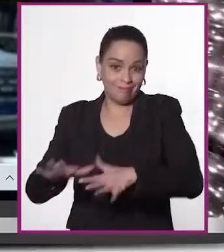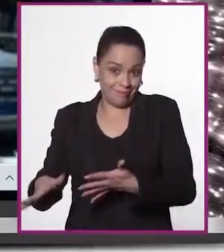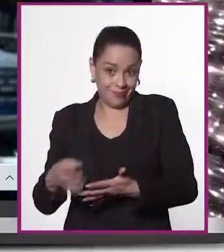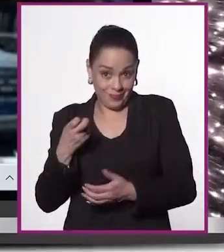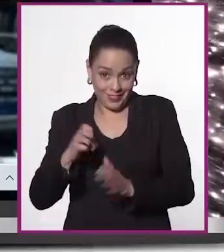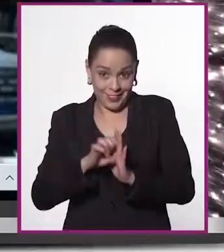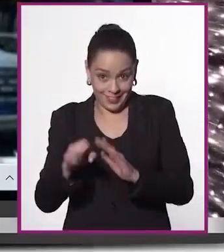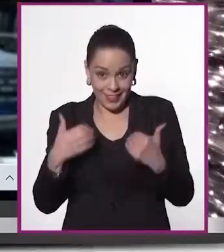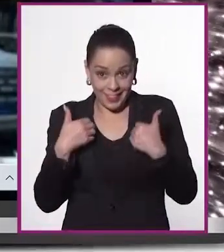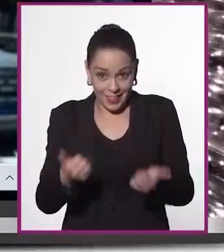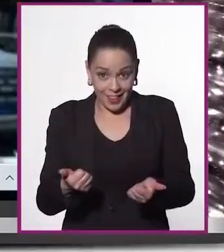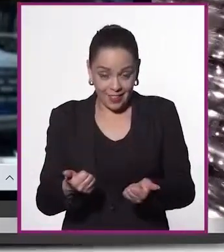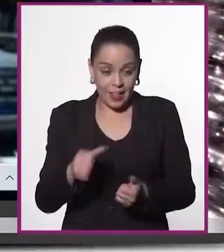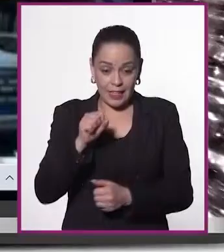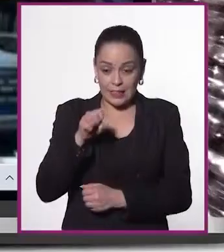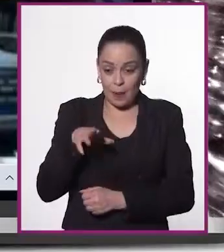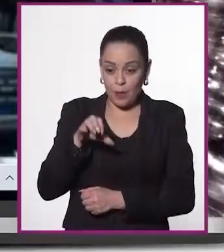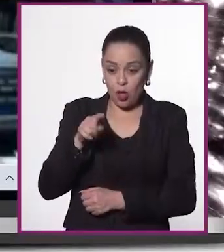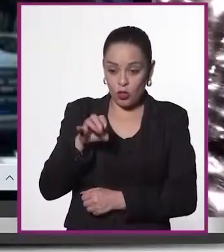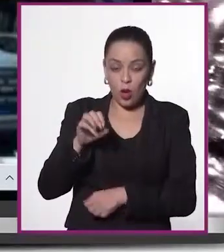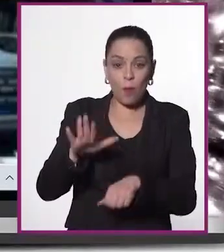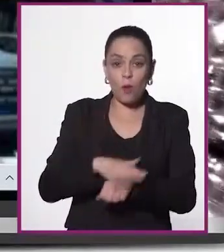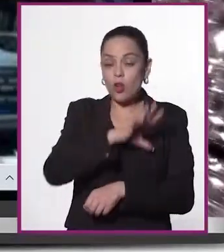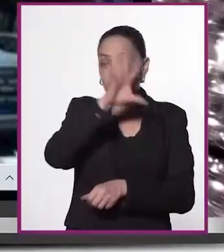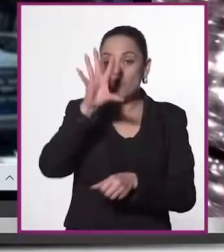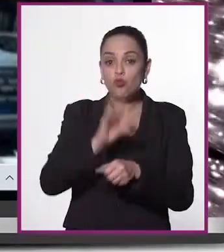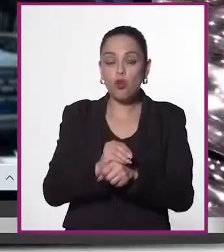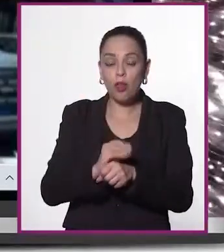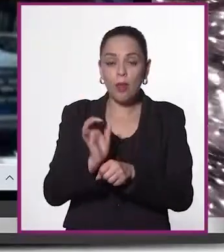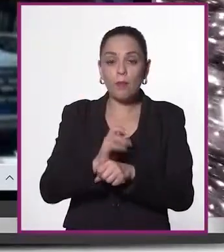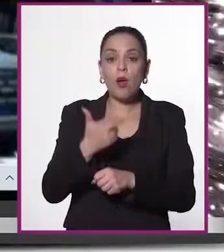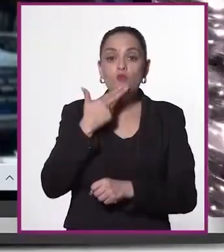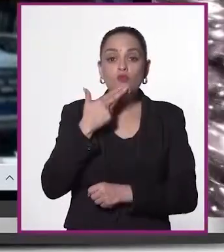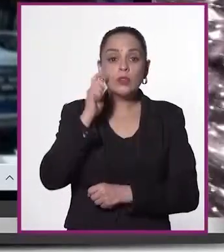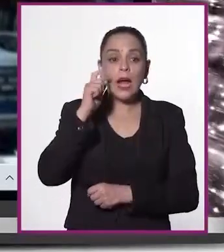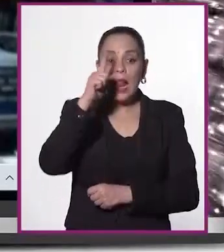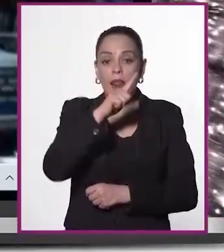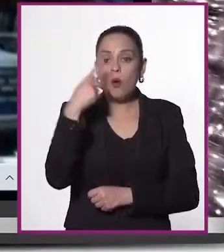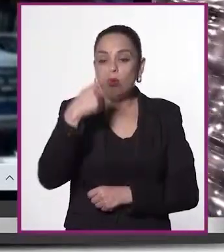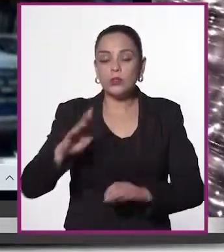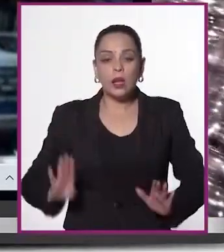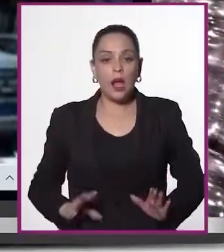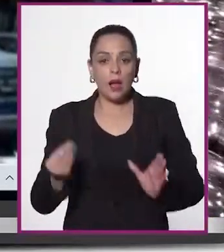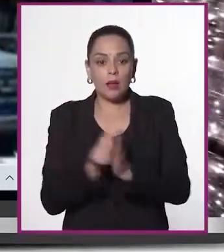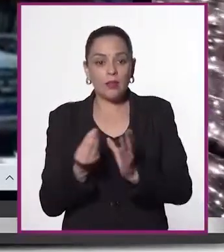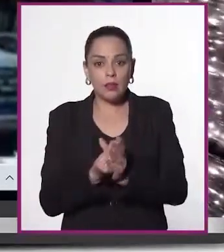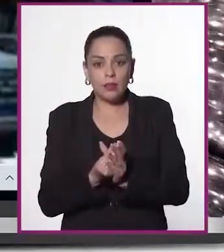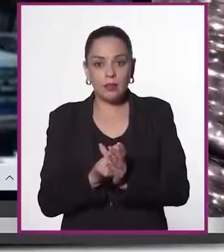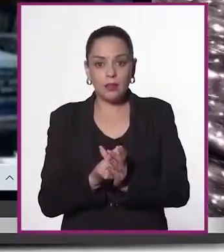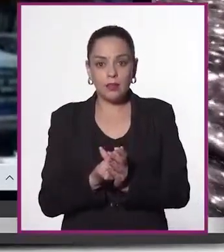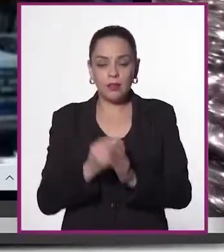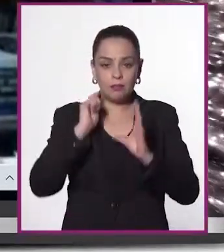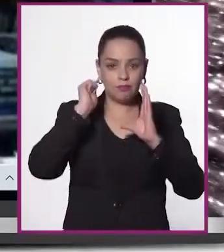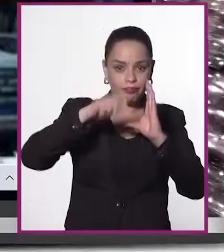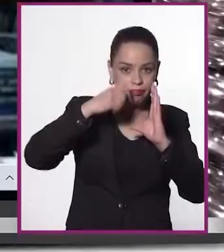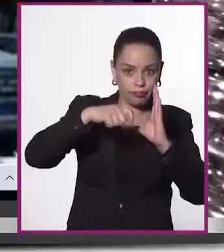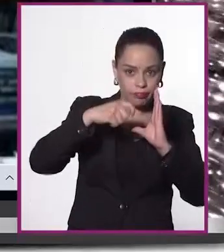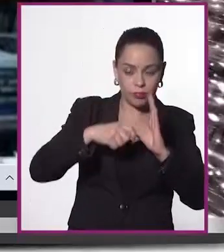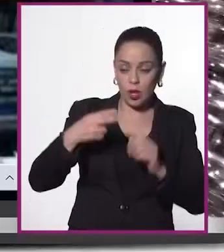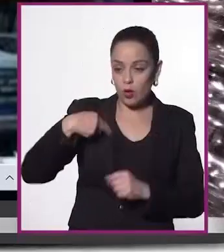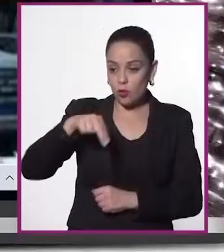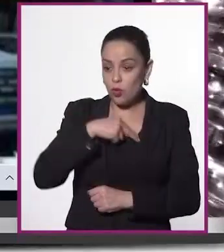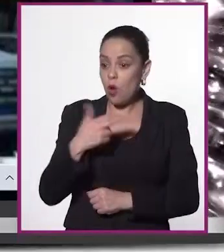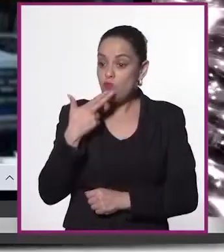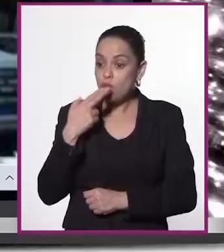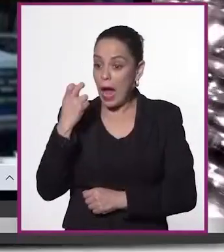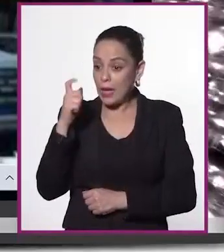todo el cine es semiótico porque todas las películas utilizan el lenguaje del cine. Ahora, cuando nosotros utilizamos el lenguaje de la